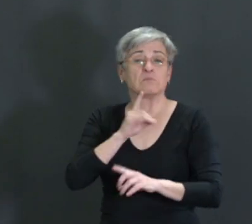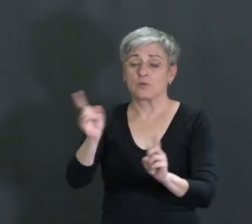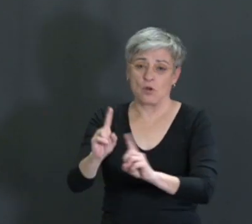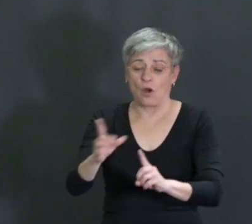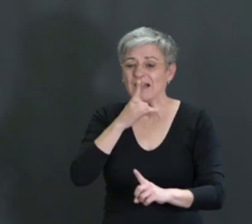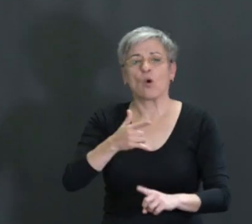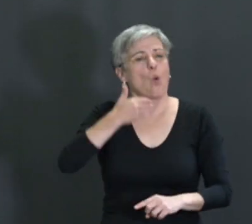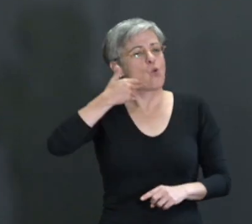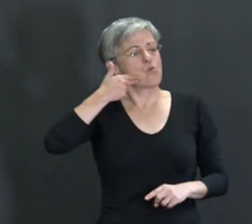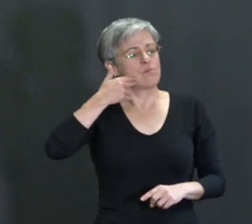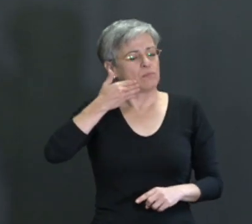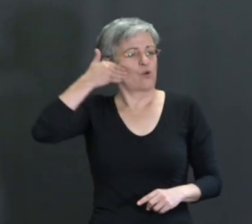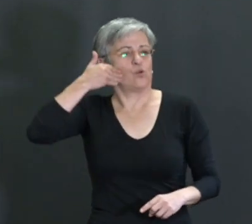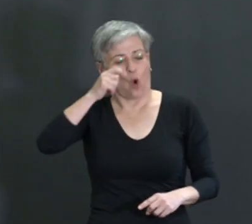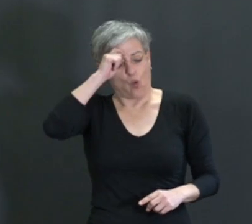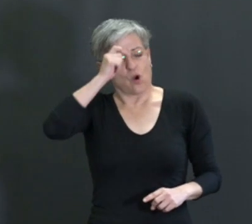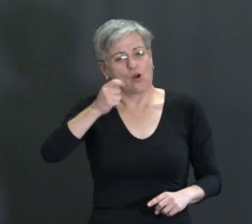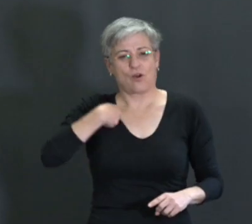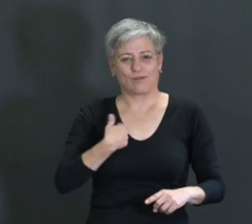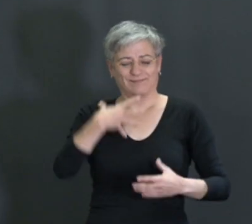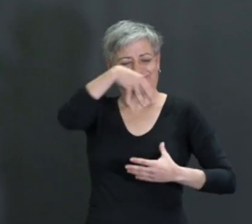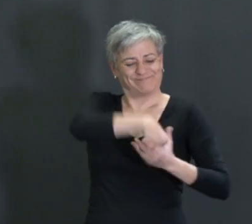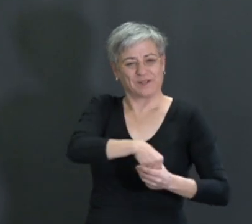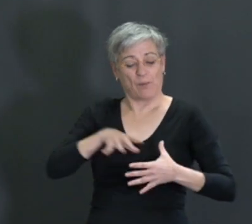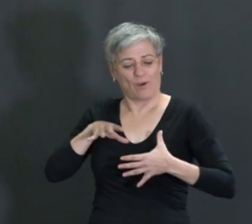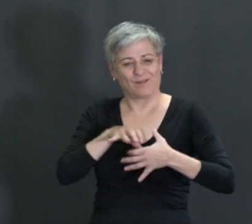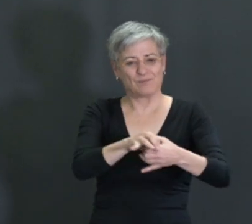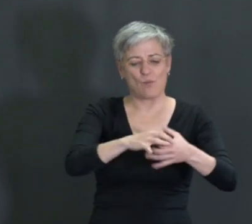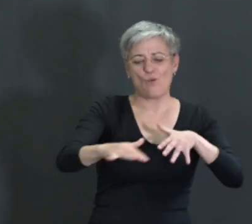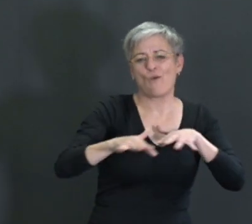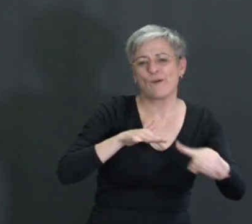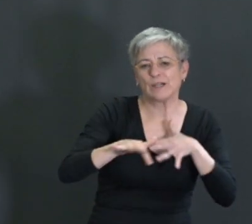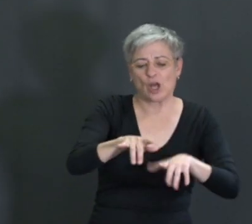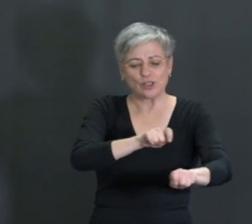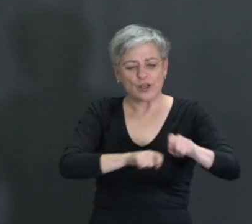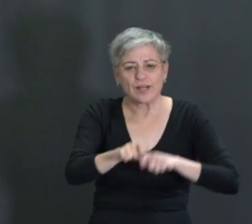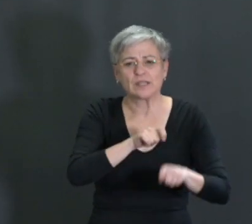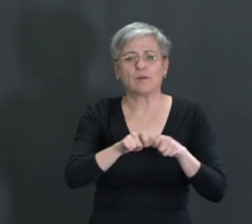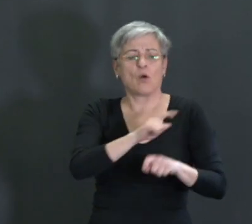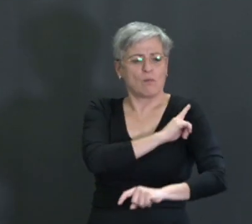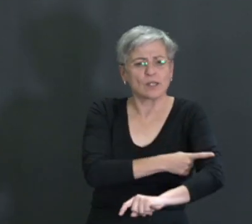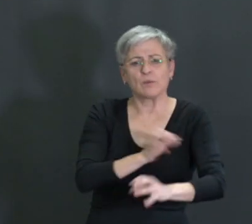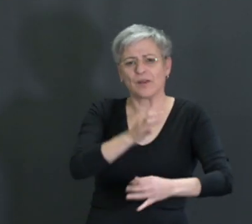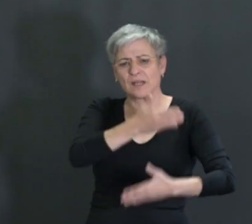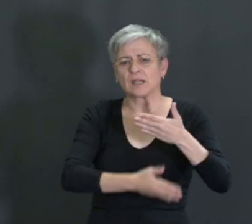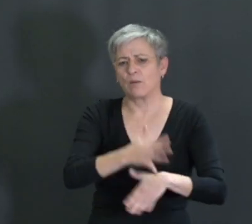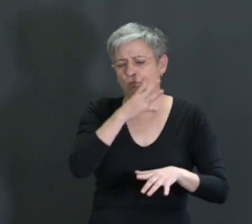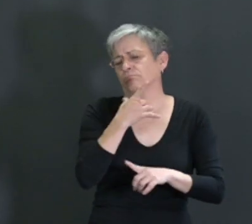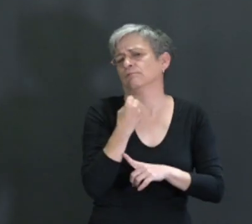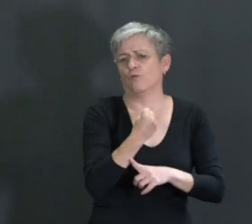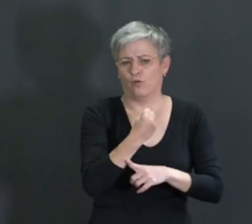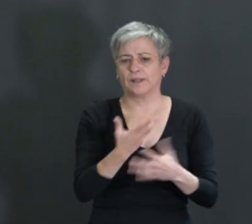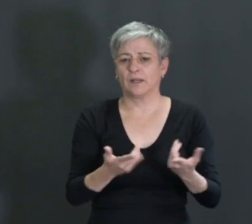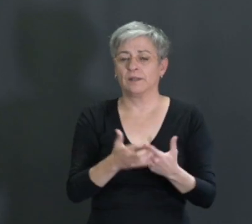nivel, ¿no? Y es porque la sociedad tiene un movimiento asociativo deportivo y de discapacidad muy, muy potente, ¿no?